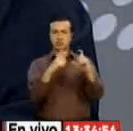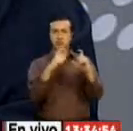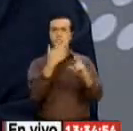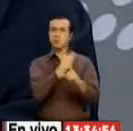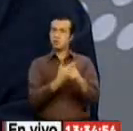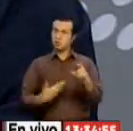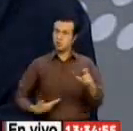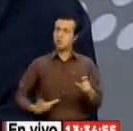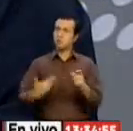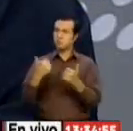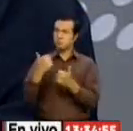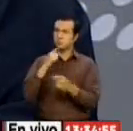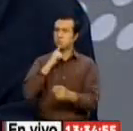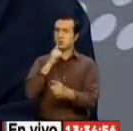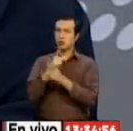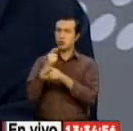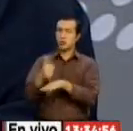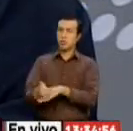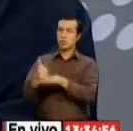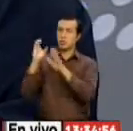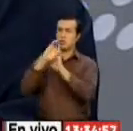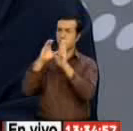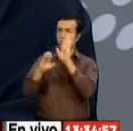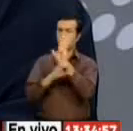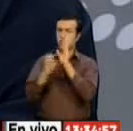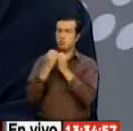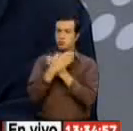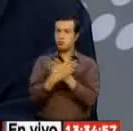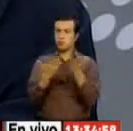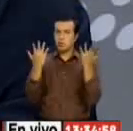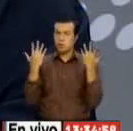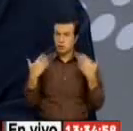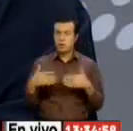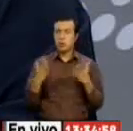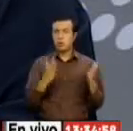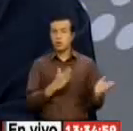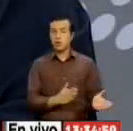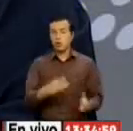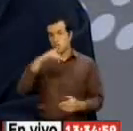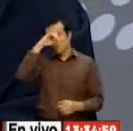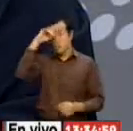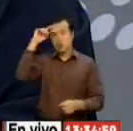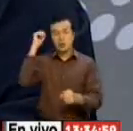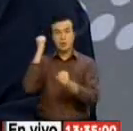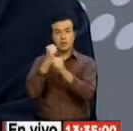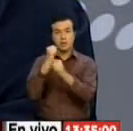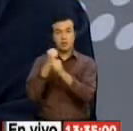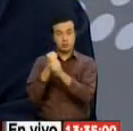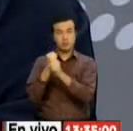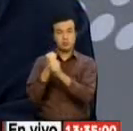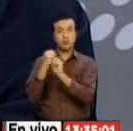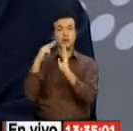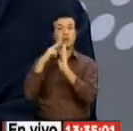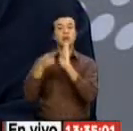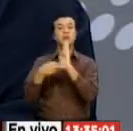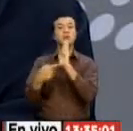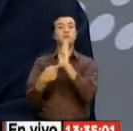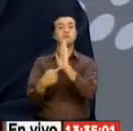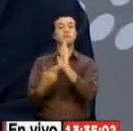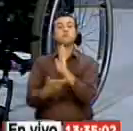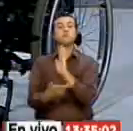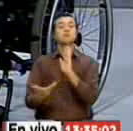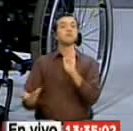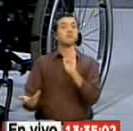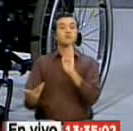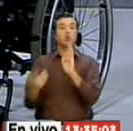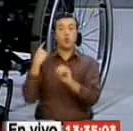abierto al pronunciamiento de la Corte Constitucional, lo que ha permitido hacer un trabajo y se ha dispuesto por medio del reglamento que